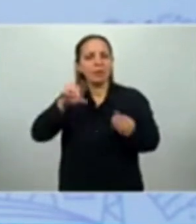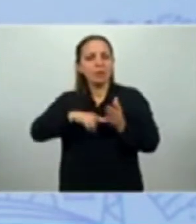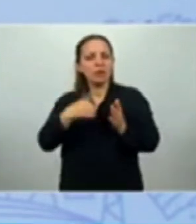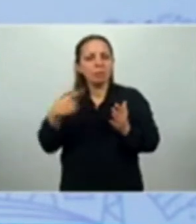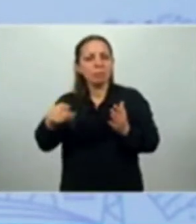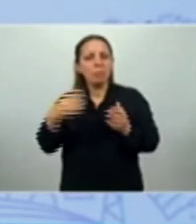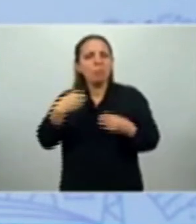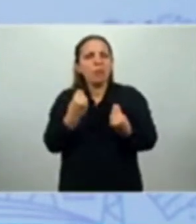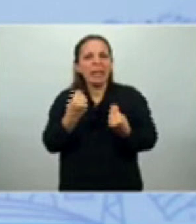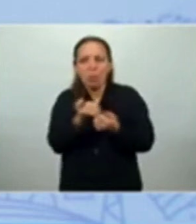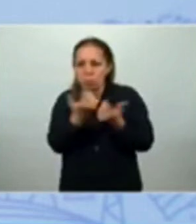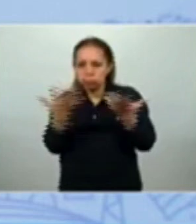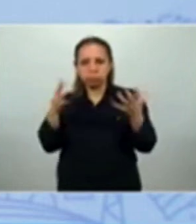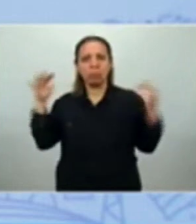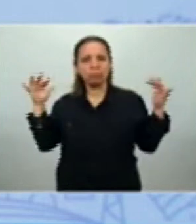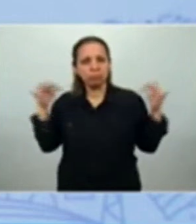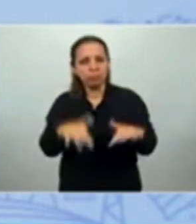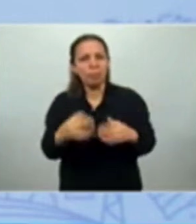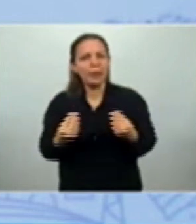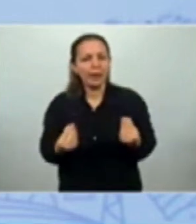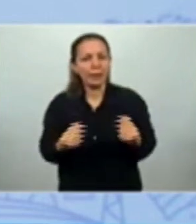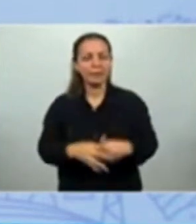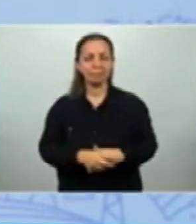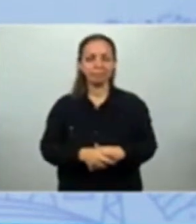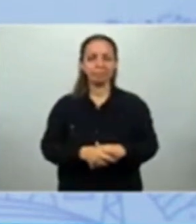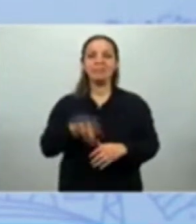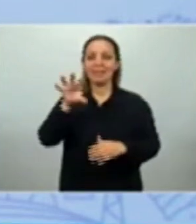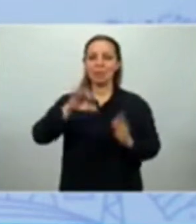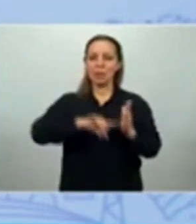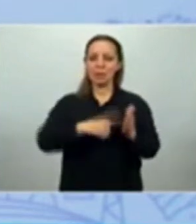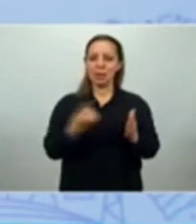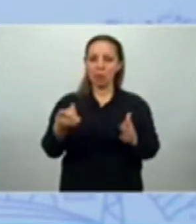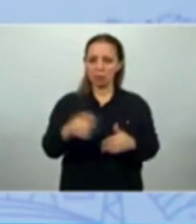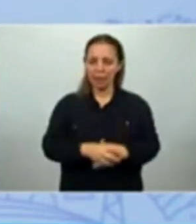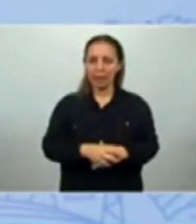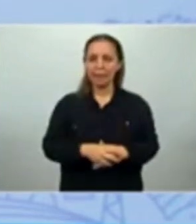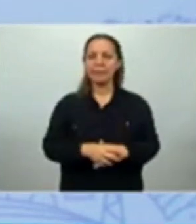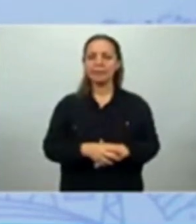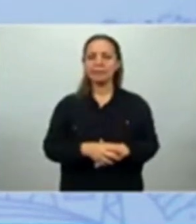es tan convocante y tan importante? Porque la provincia de Buenos Aires